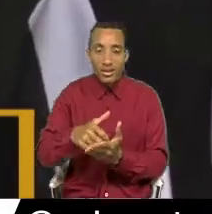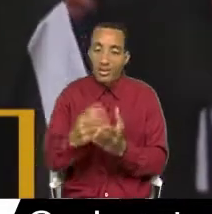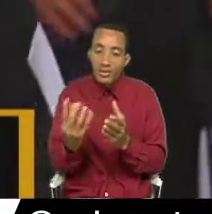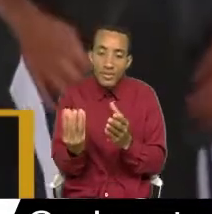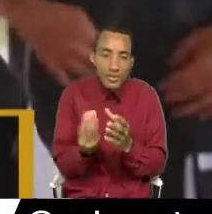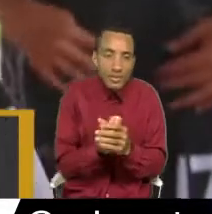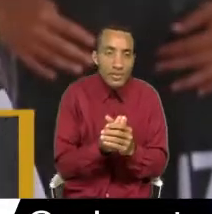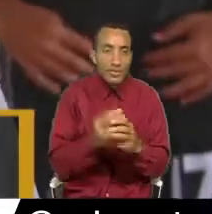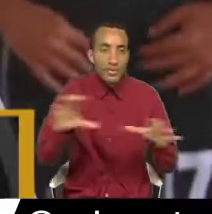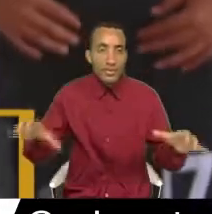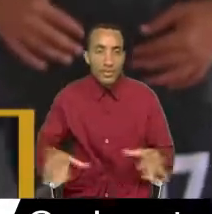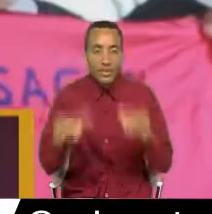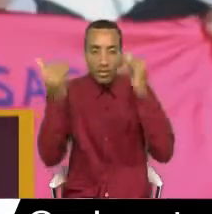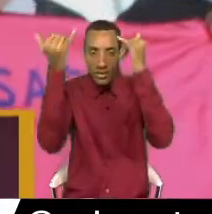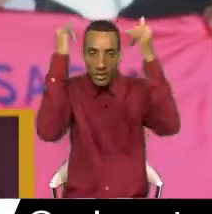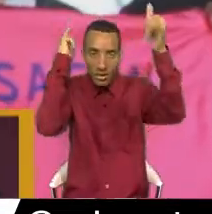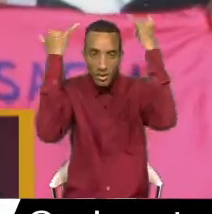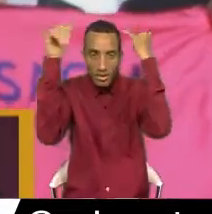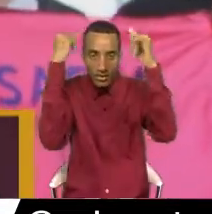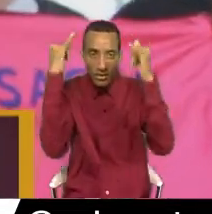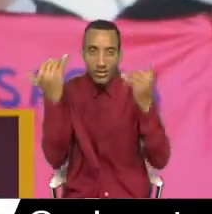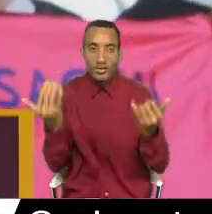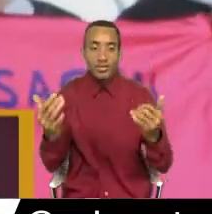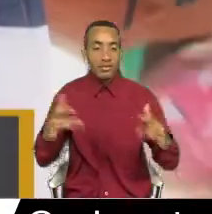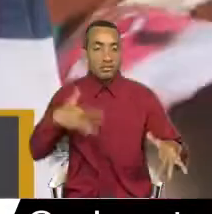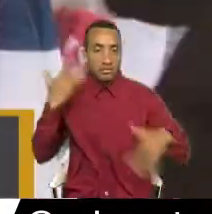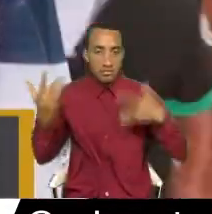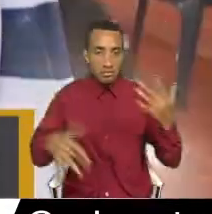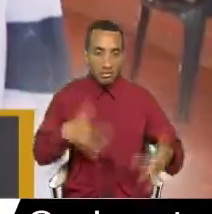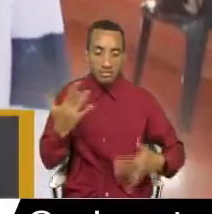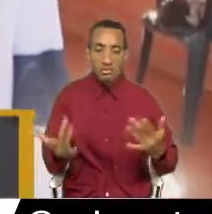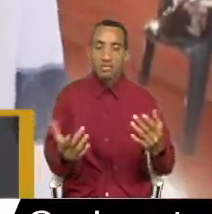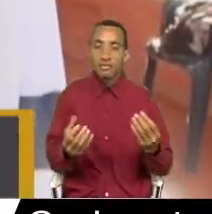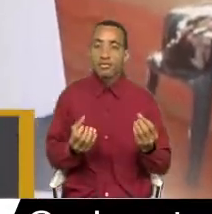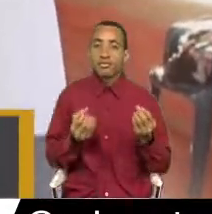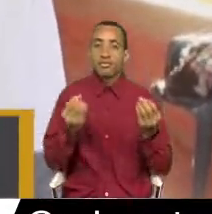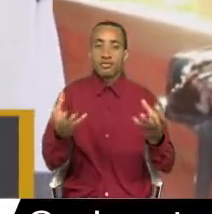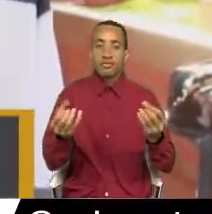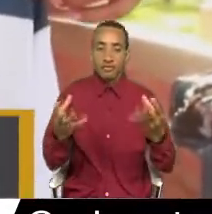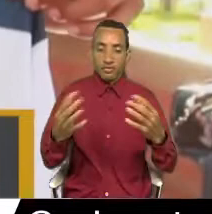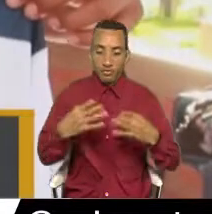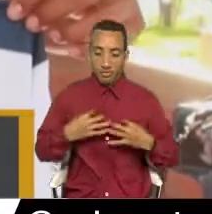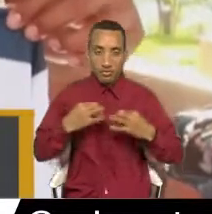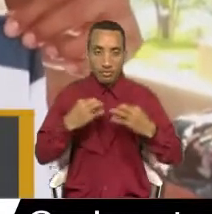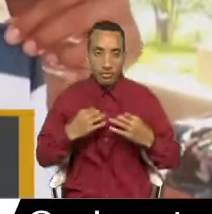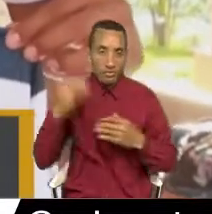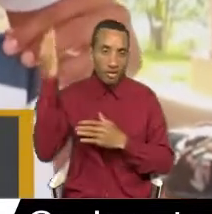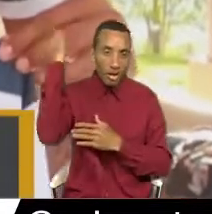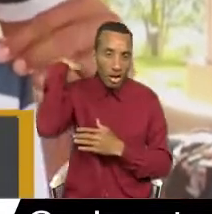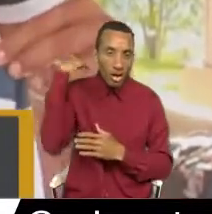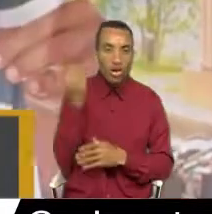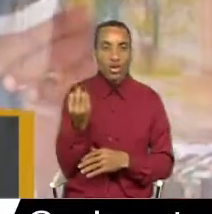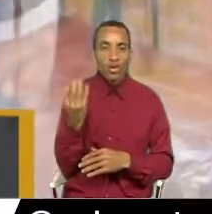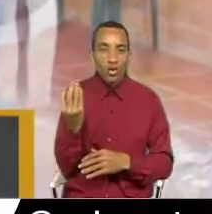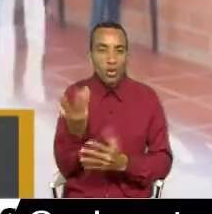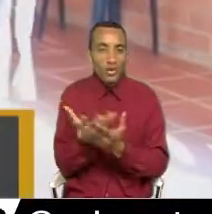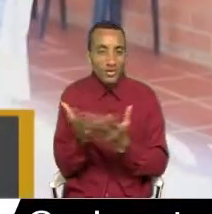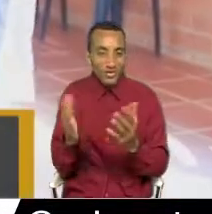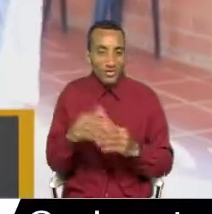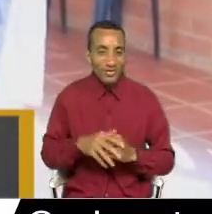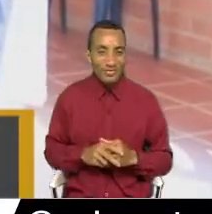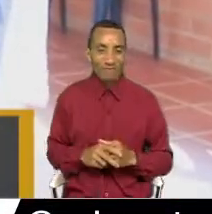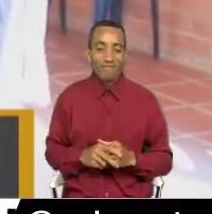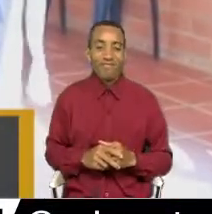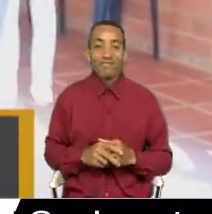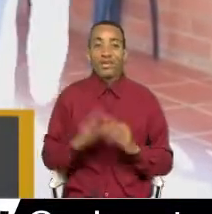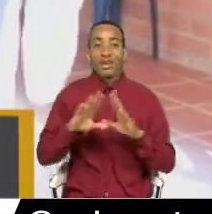actividades lúdicas y recreativas durante la entrega de uniformes al equipo de fútbol. Hemos venido en el día de hoy haciendo un proyecto, una escuela.